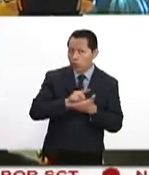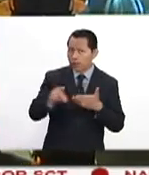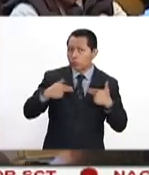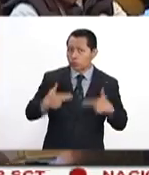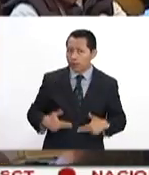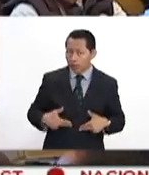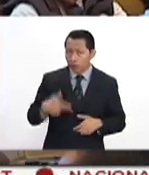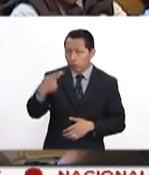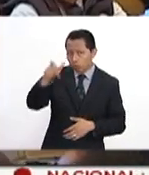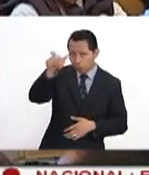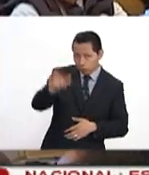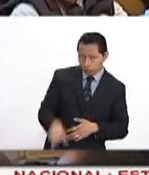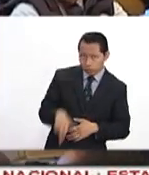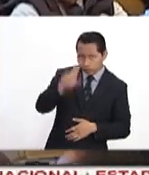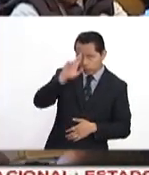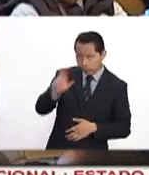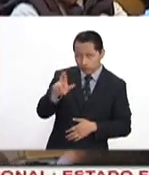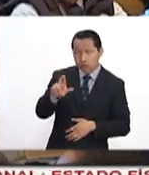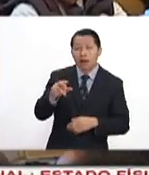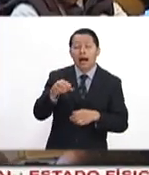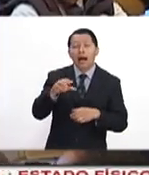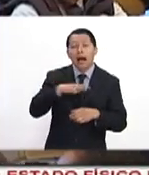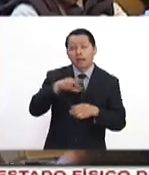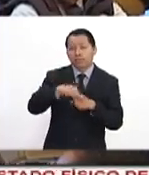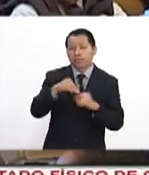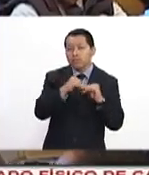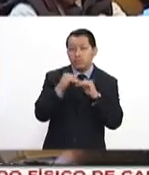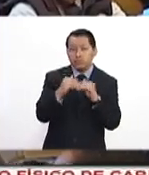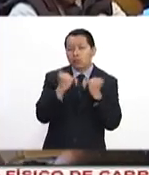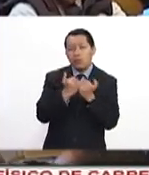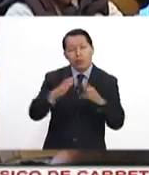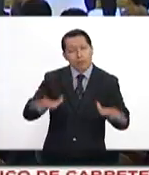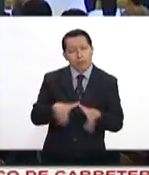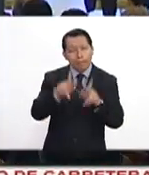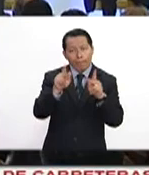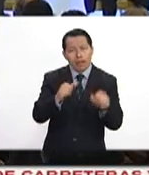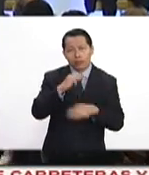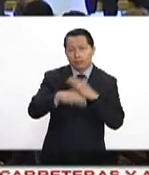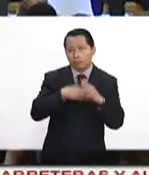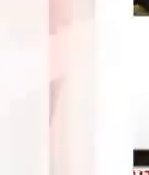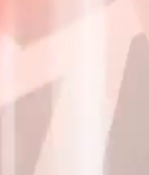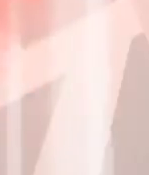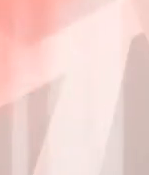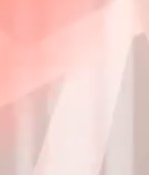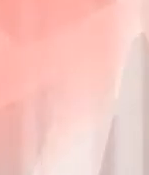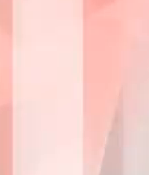humanos, la dignidad, la democracia y la promoción de la paz en todo el mundo.